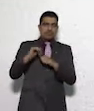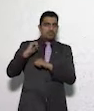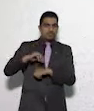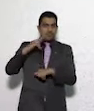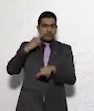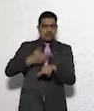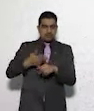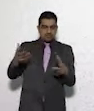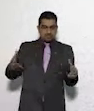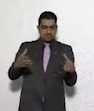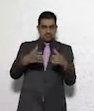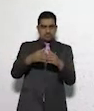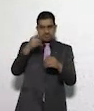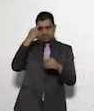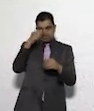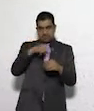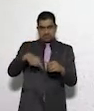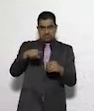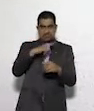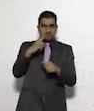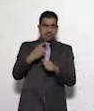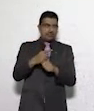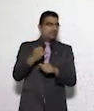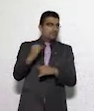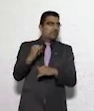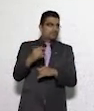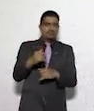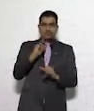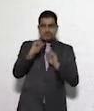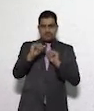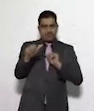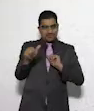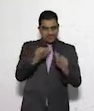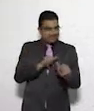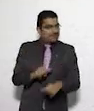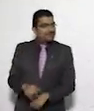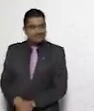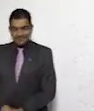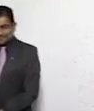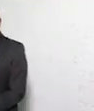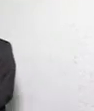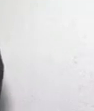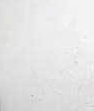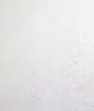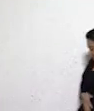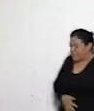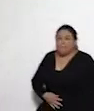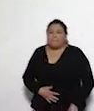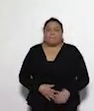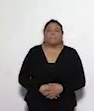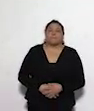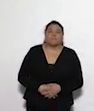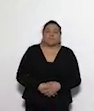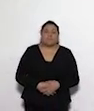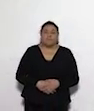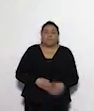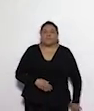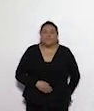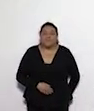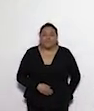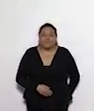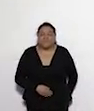representación que contenderán este 1 de julio. No es fortuito que el evento académico que hoy nos